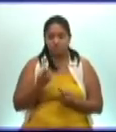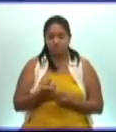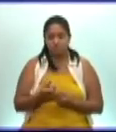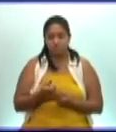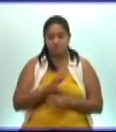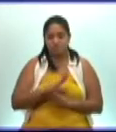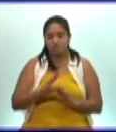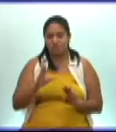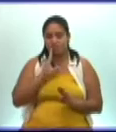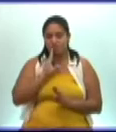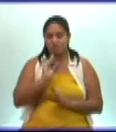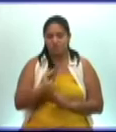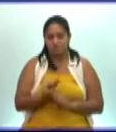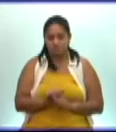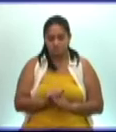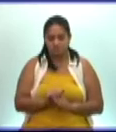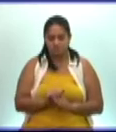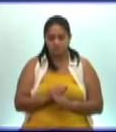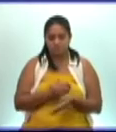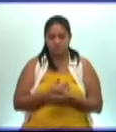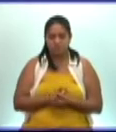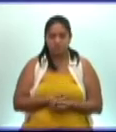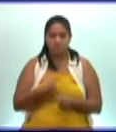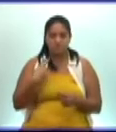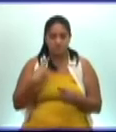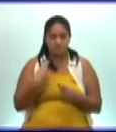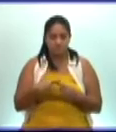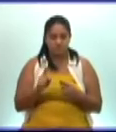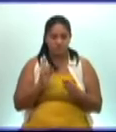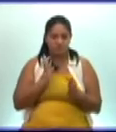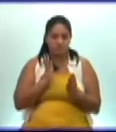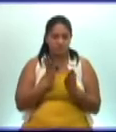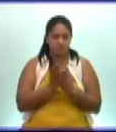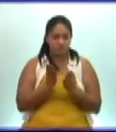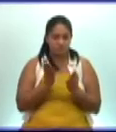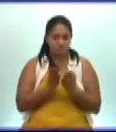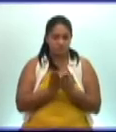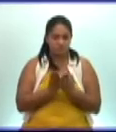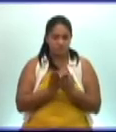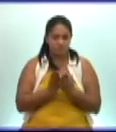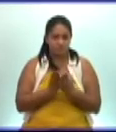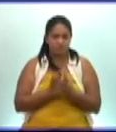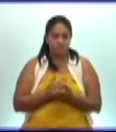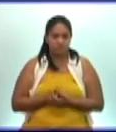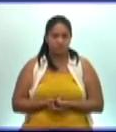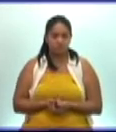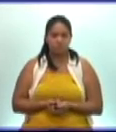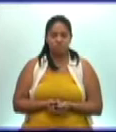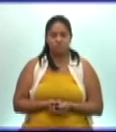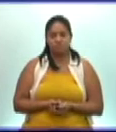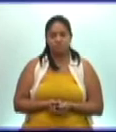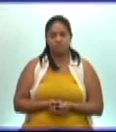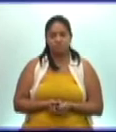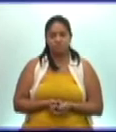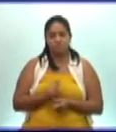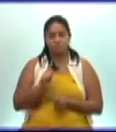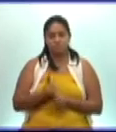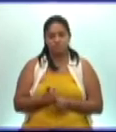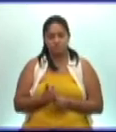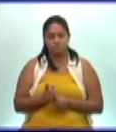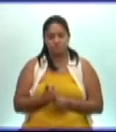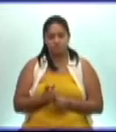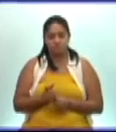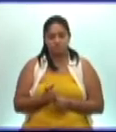discutido de manera presencial en cada uno de nuestros centros. Entonces, estamos leyendo en